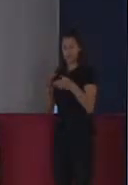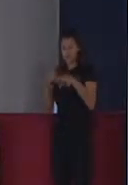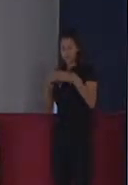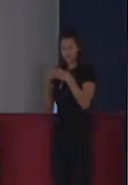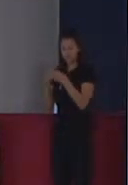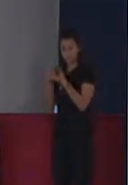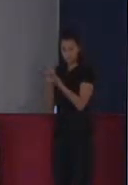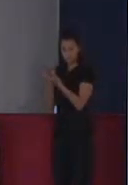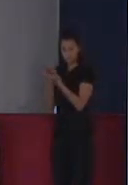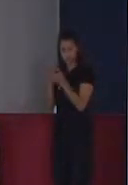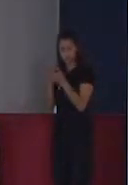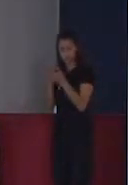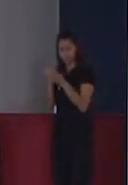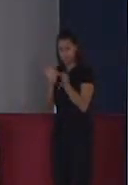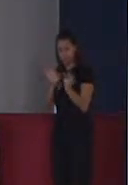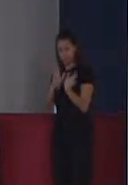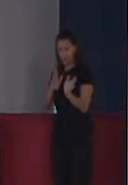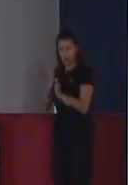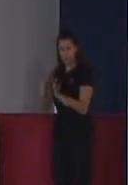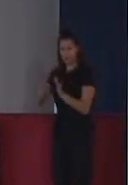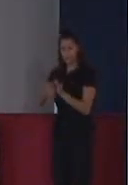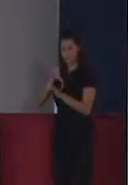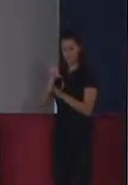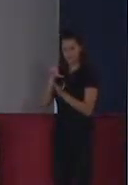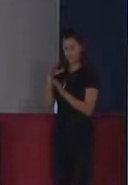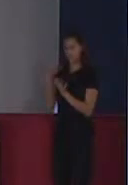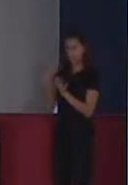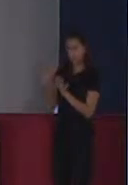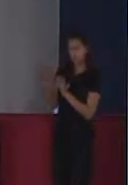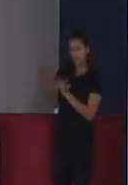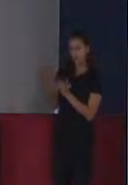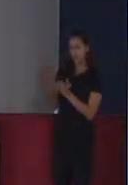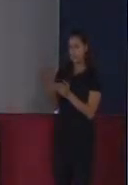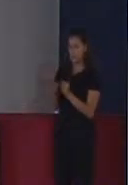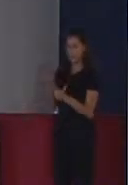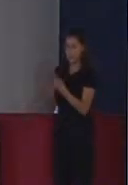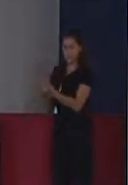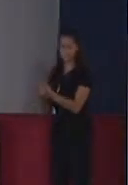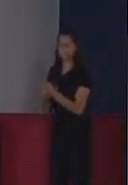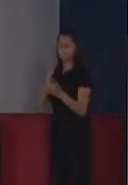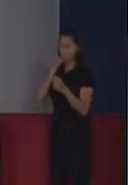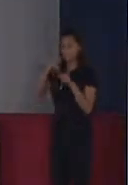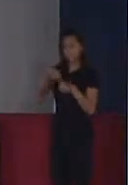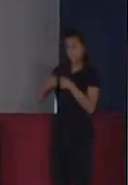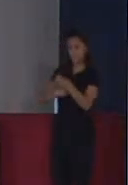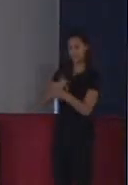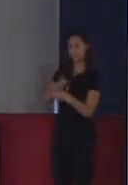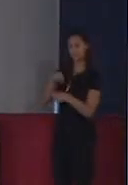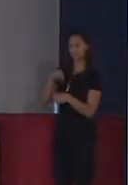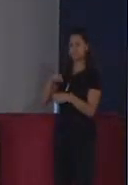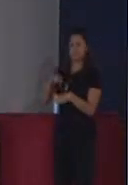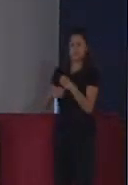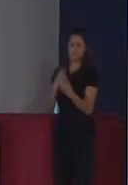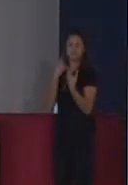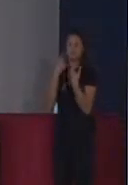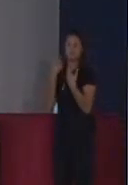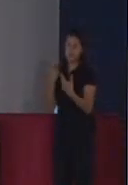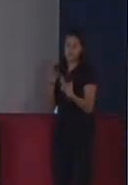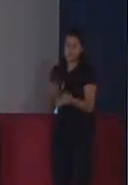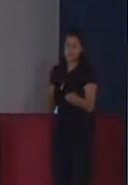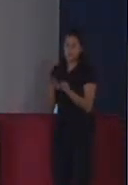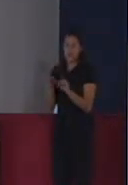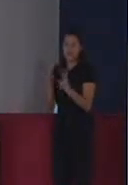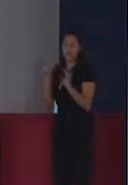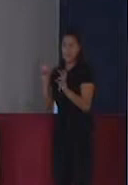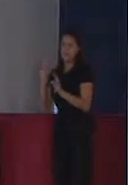estructura organizativa de nuestro país va a garantizar eso. ¿Qué es lo que está pasando? Es que este año es un año coyuntural para el ejercicio de la